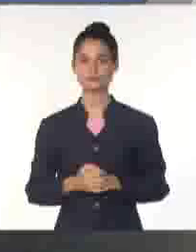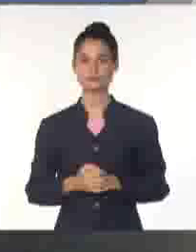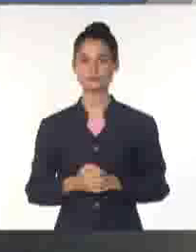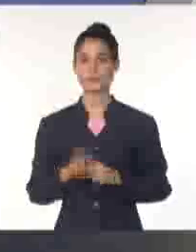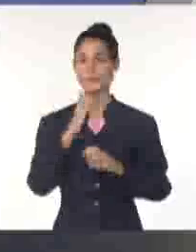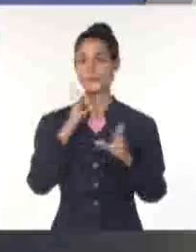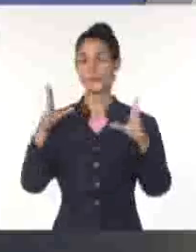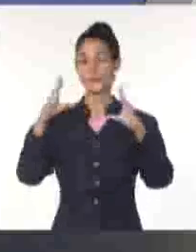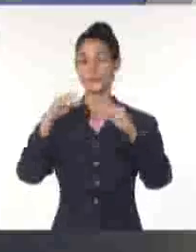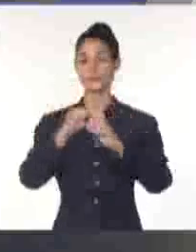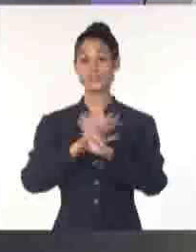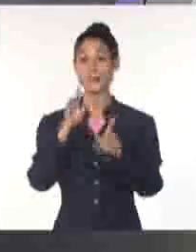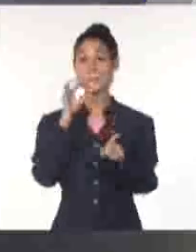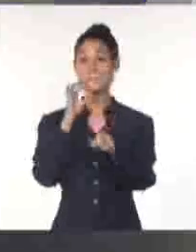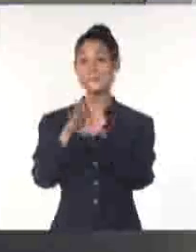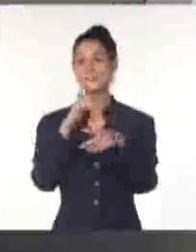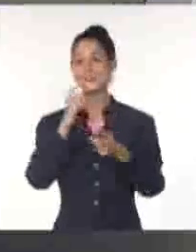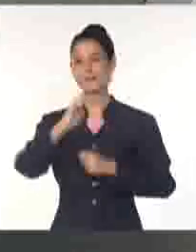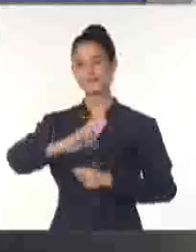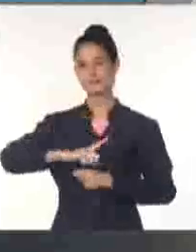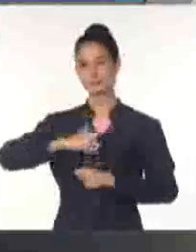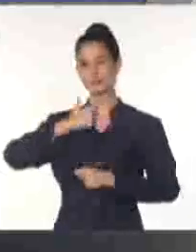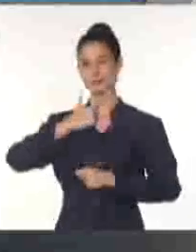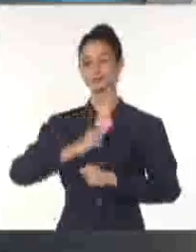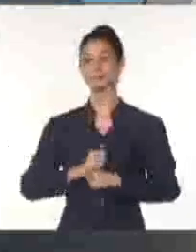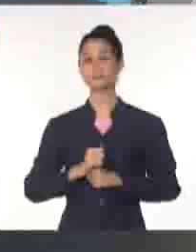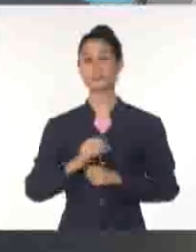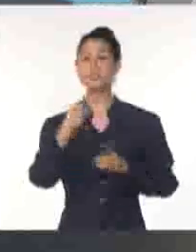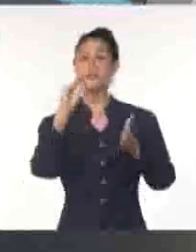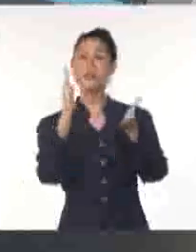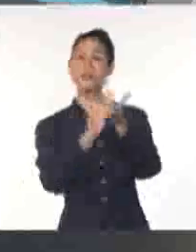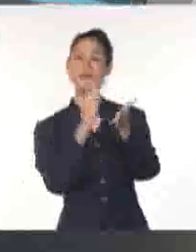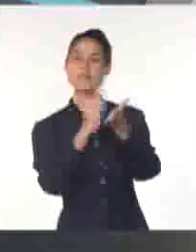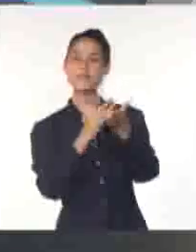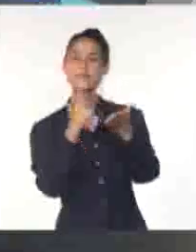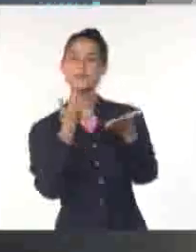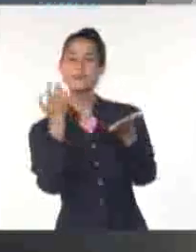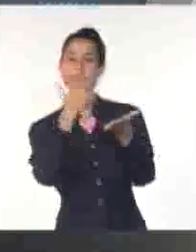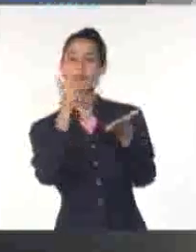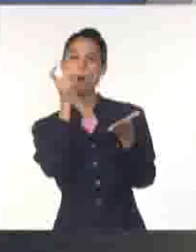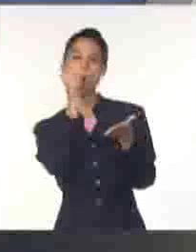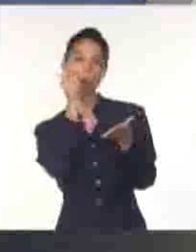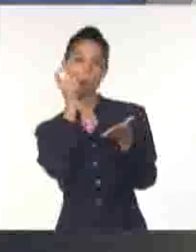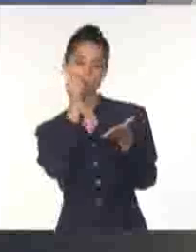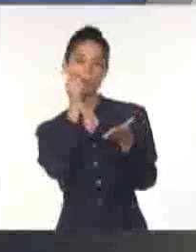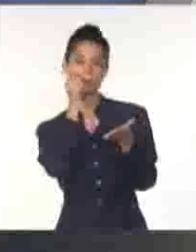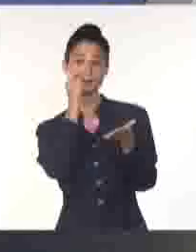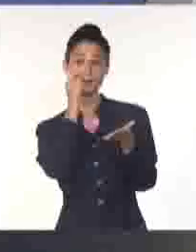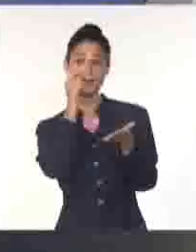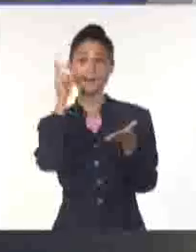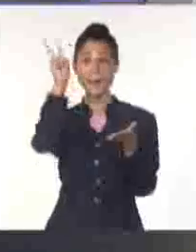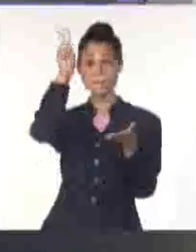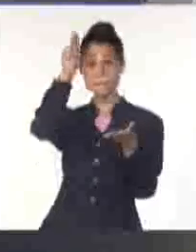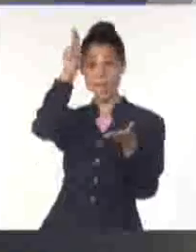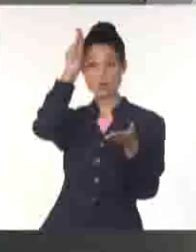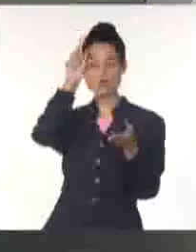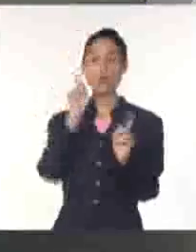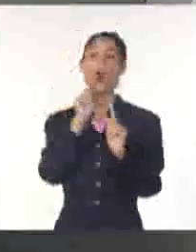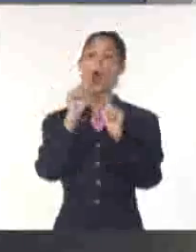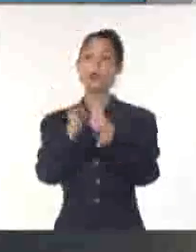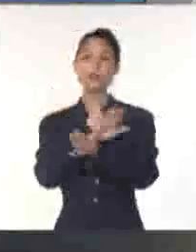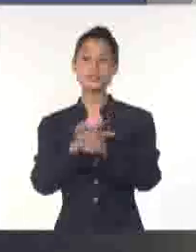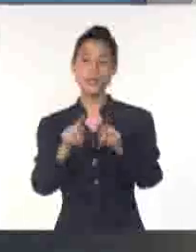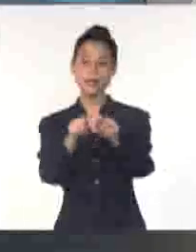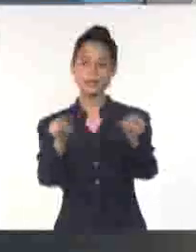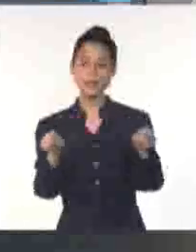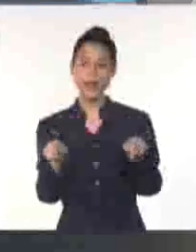Muy buenas noches. El libro Noé Delirante, del poeta peruano Arturo Corcuera, se presentó este miércoles en la sala Abelardo Estorino del Ministerio